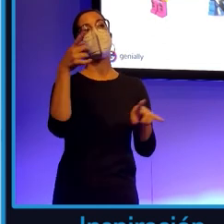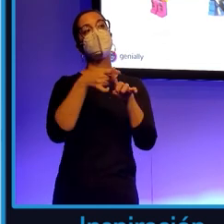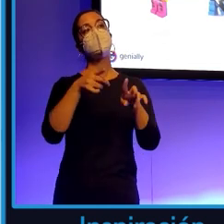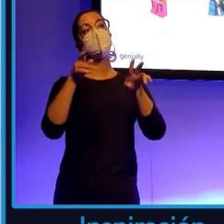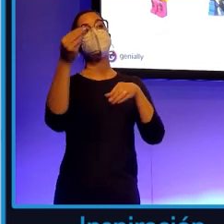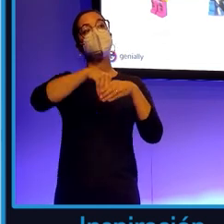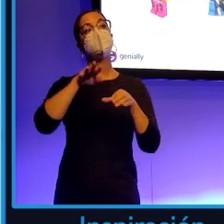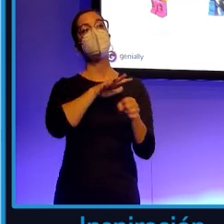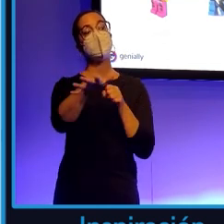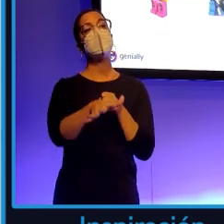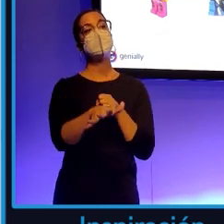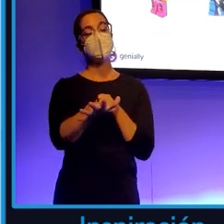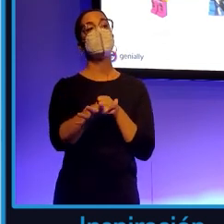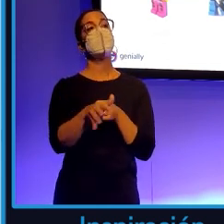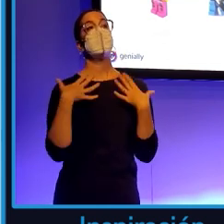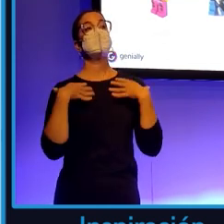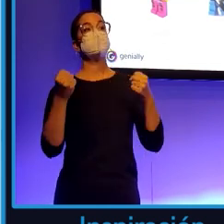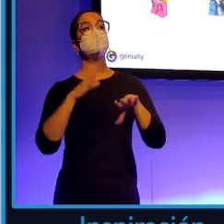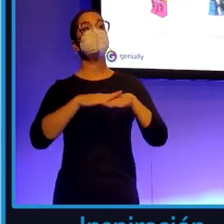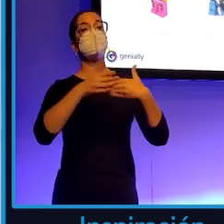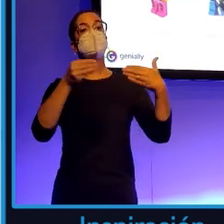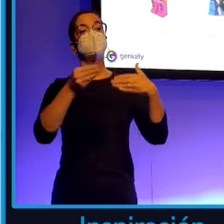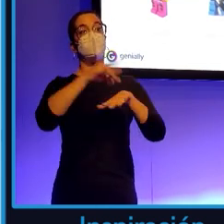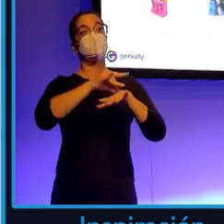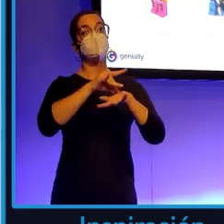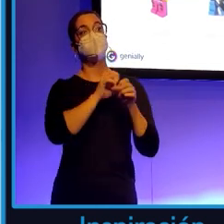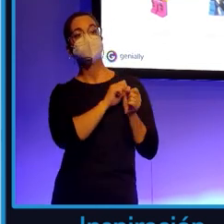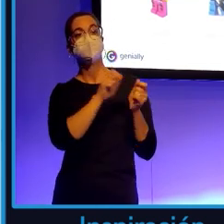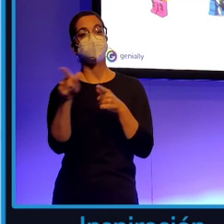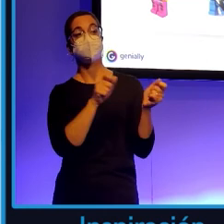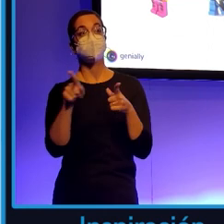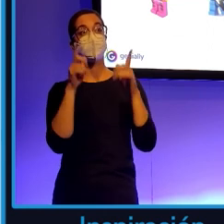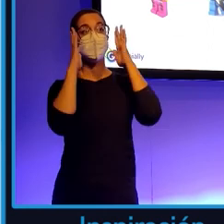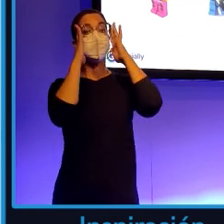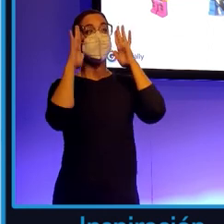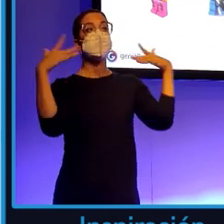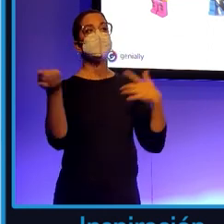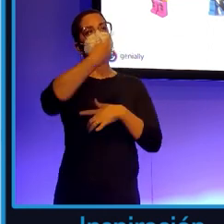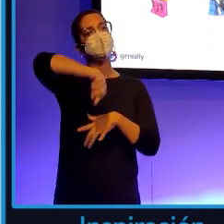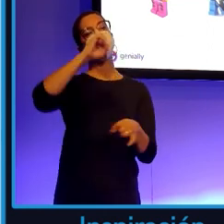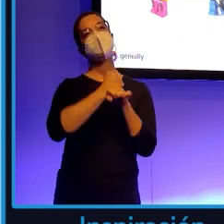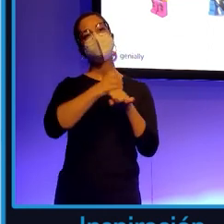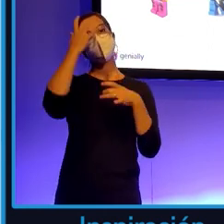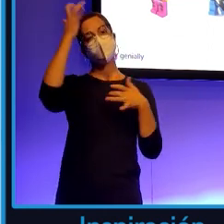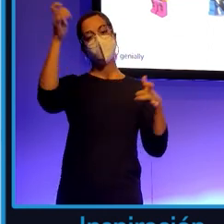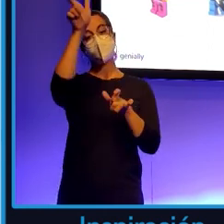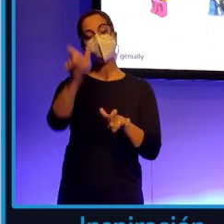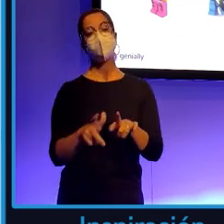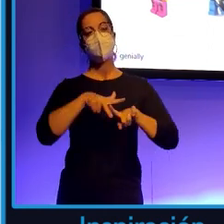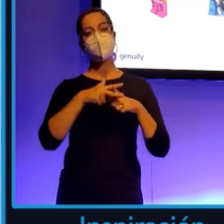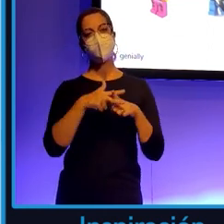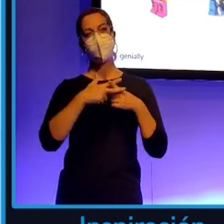para transportar pacientes y el trabajo que nos hemos imaginado es de un mecánico que